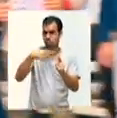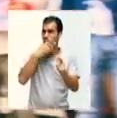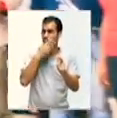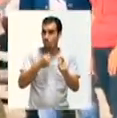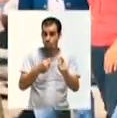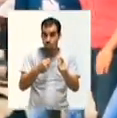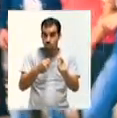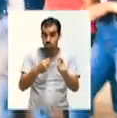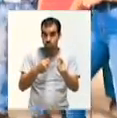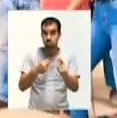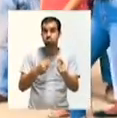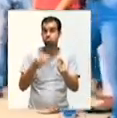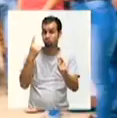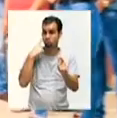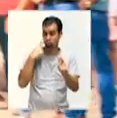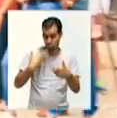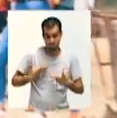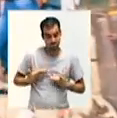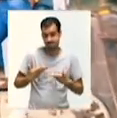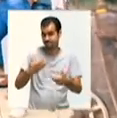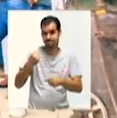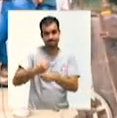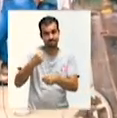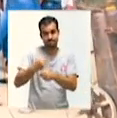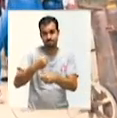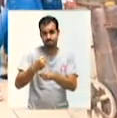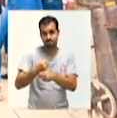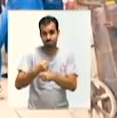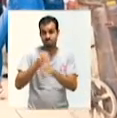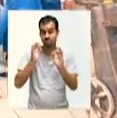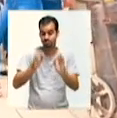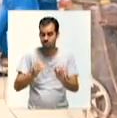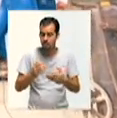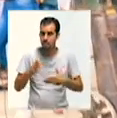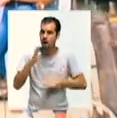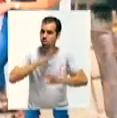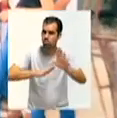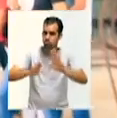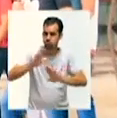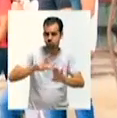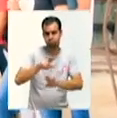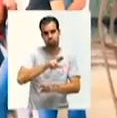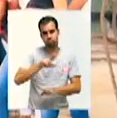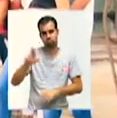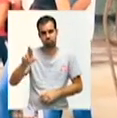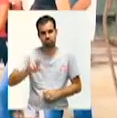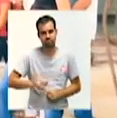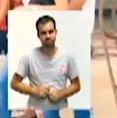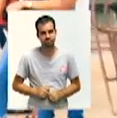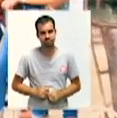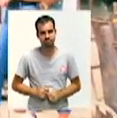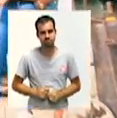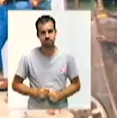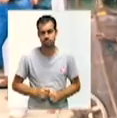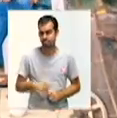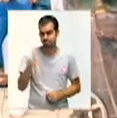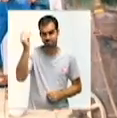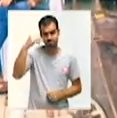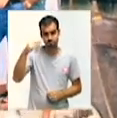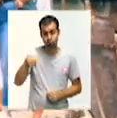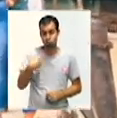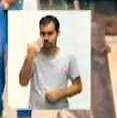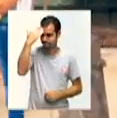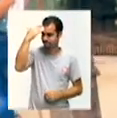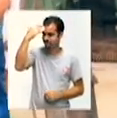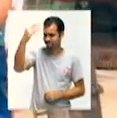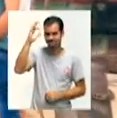bisoños, valientes de nuestro tiempo, que dan el paso al frente y dando una muestra eterna e infinita de valor y sensibilidad. Honrando día a día